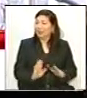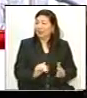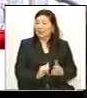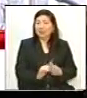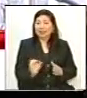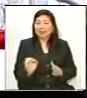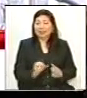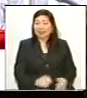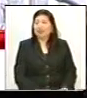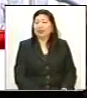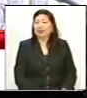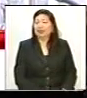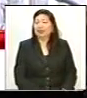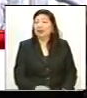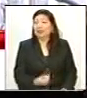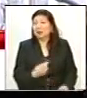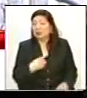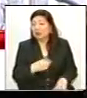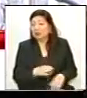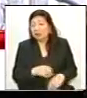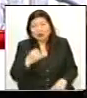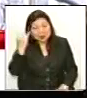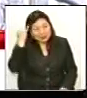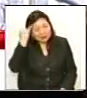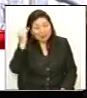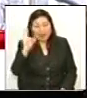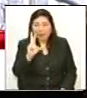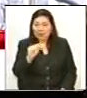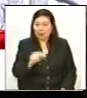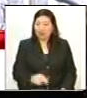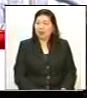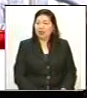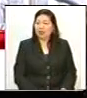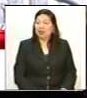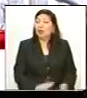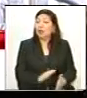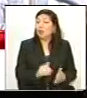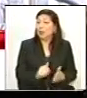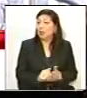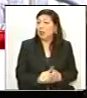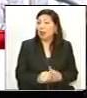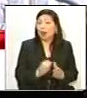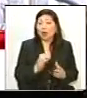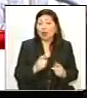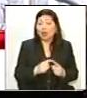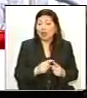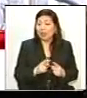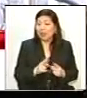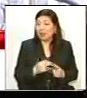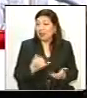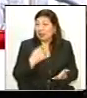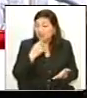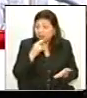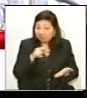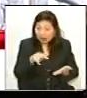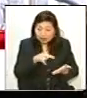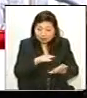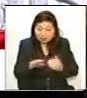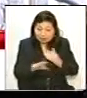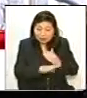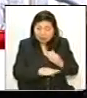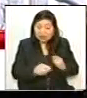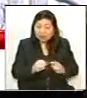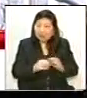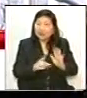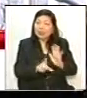mis ingenieros se les ocurre o a mis médicos se les ocurre, no. Todo lo que hace la Contraloría está basado por el principio